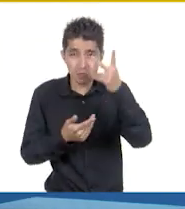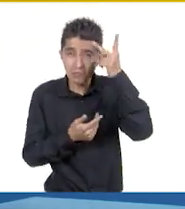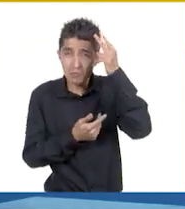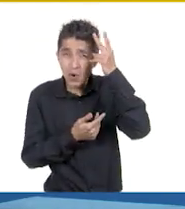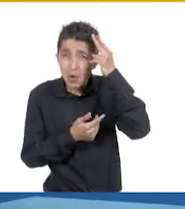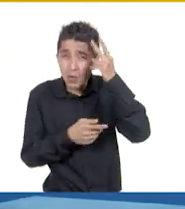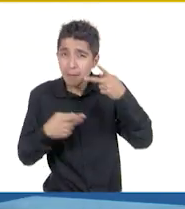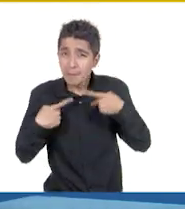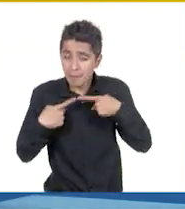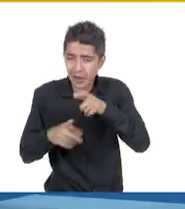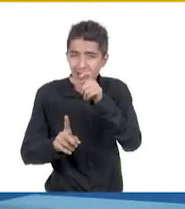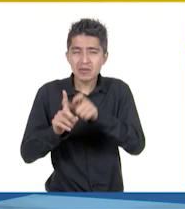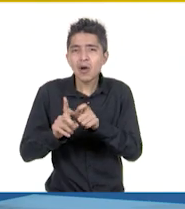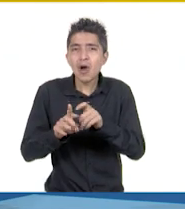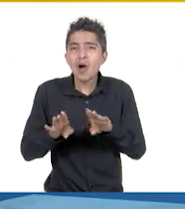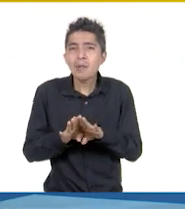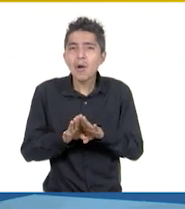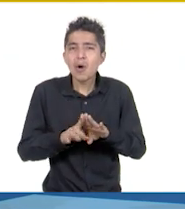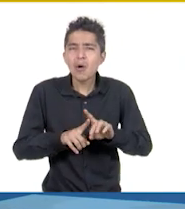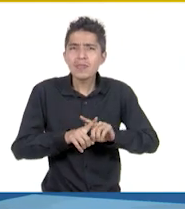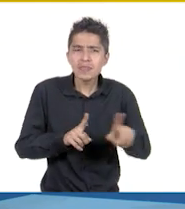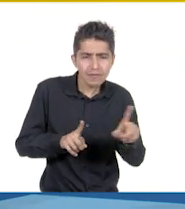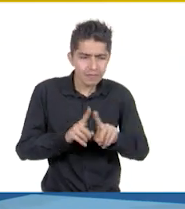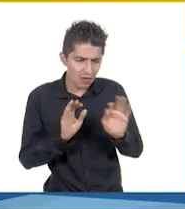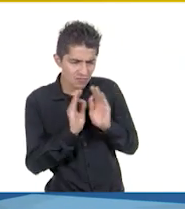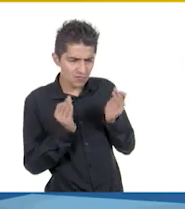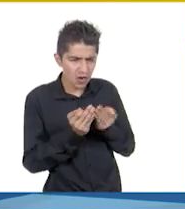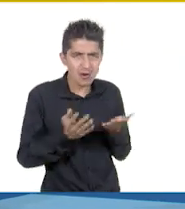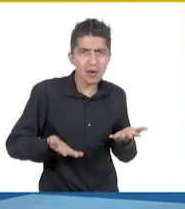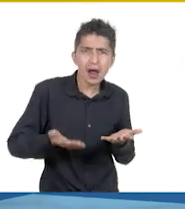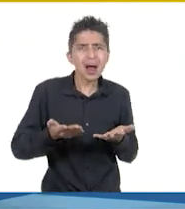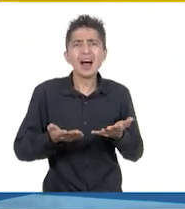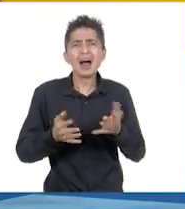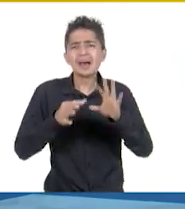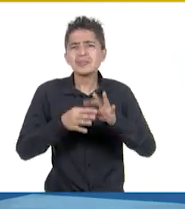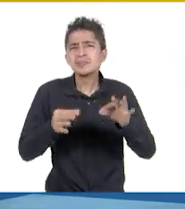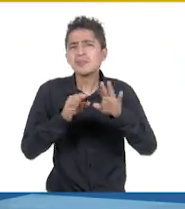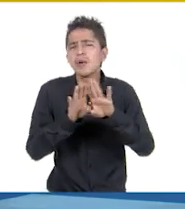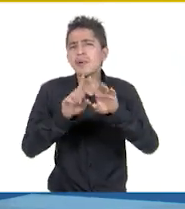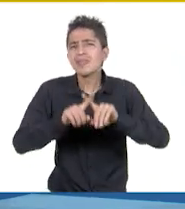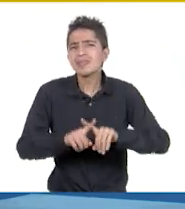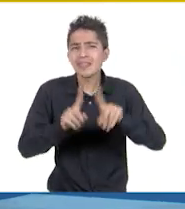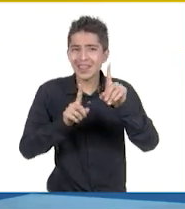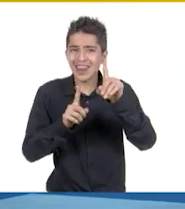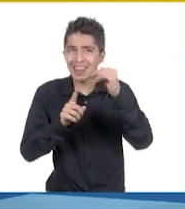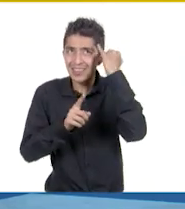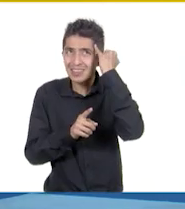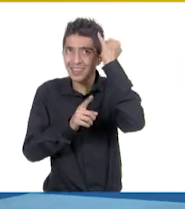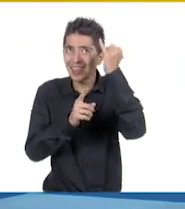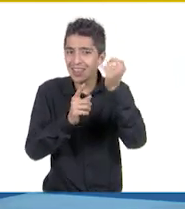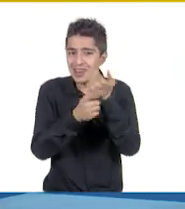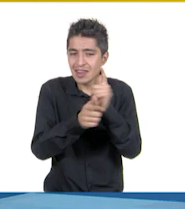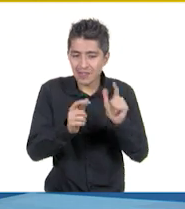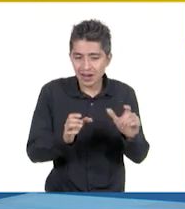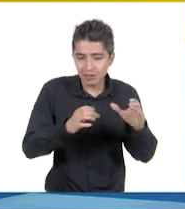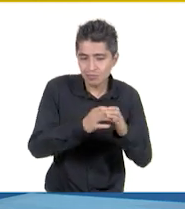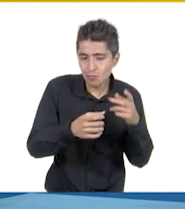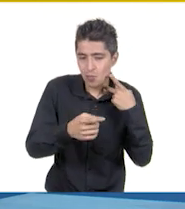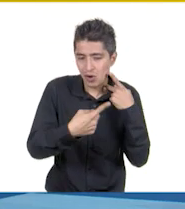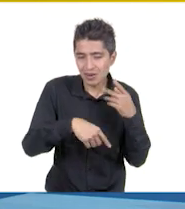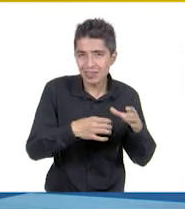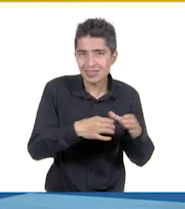un personaje multifacético. Nadie como él ilustra las diferencias entre los liberales como lo hemos visto en esta